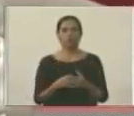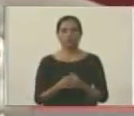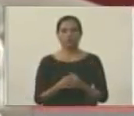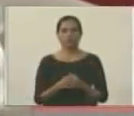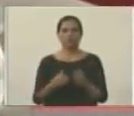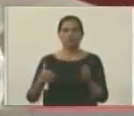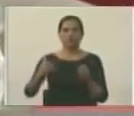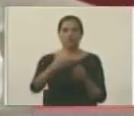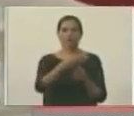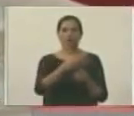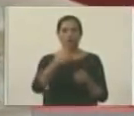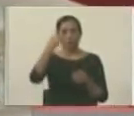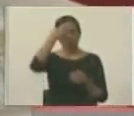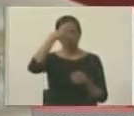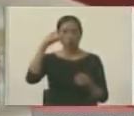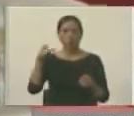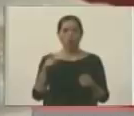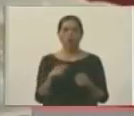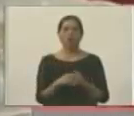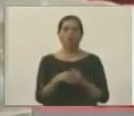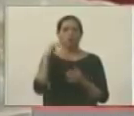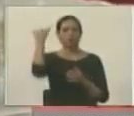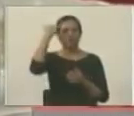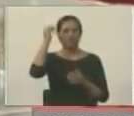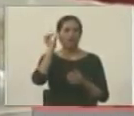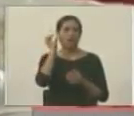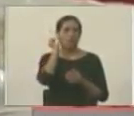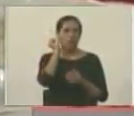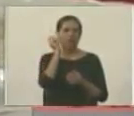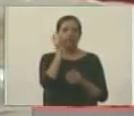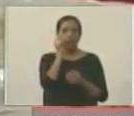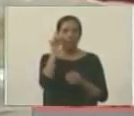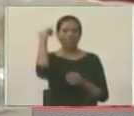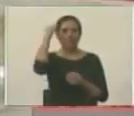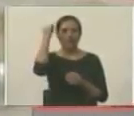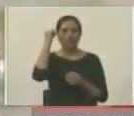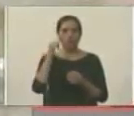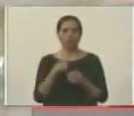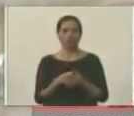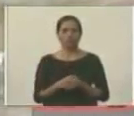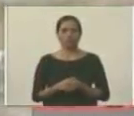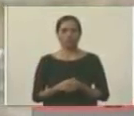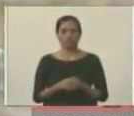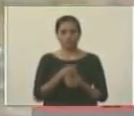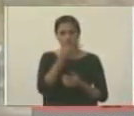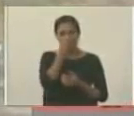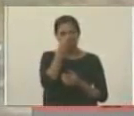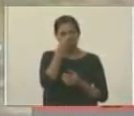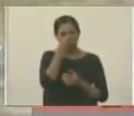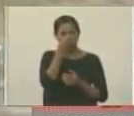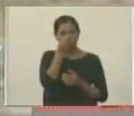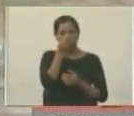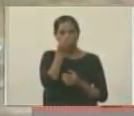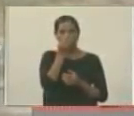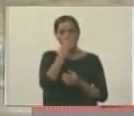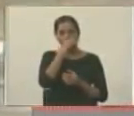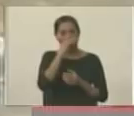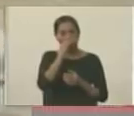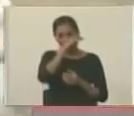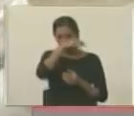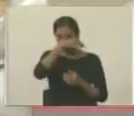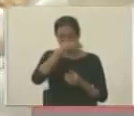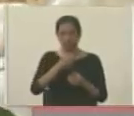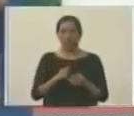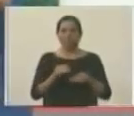por el pueblo yaracuyano, por las mujeres y los hombres de Yaracuy. Qué belleza, se ve muy bien. La